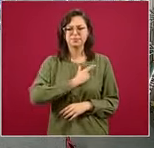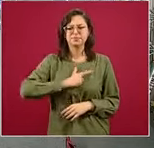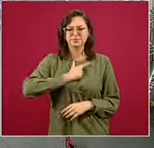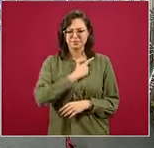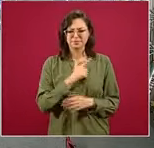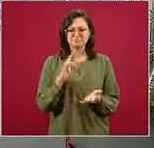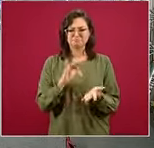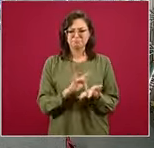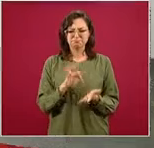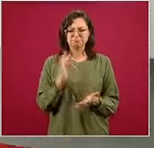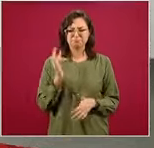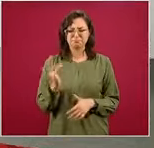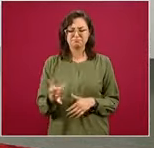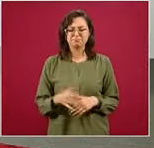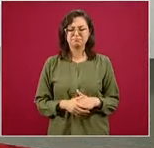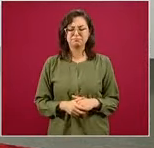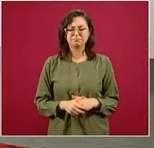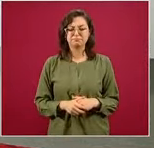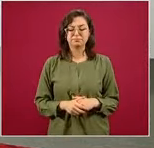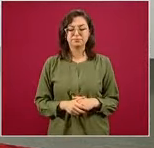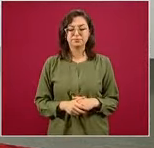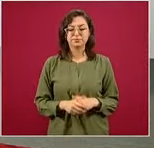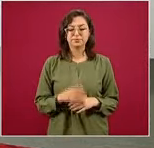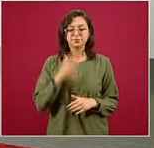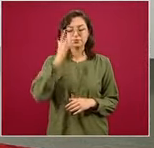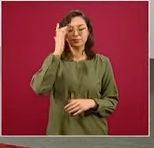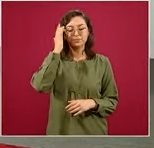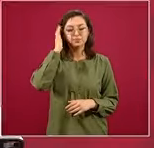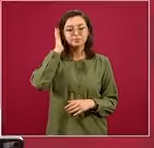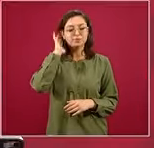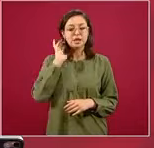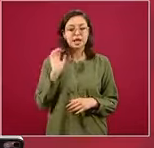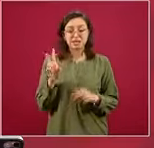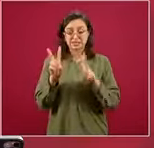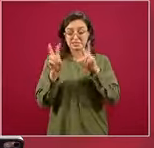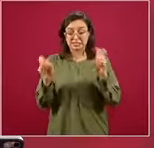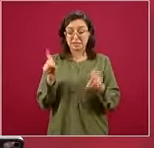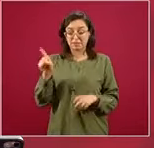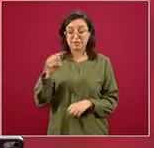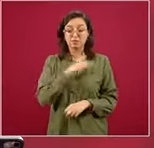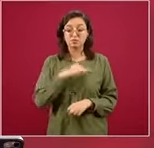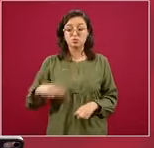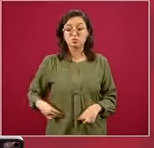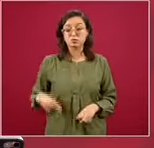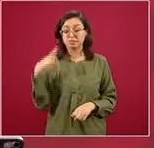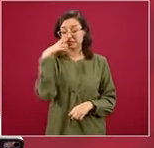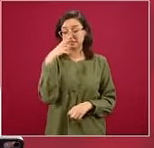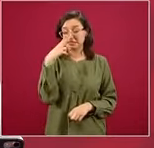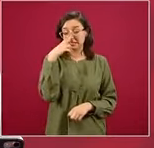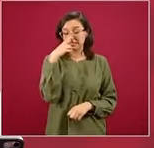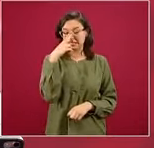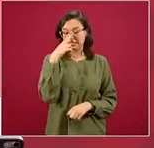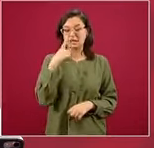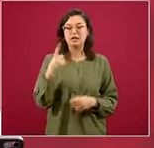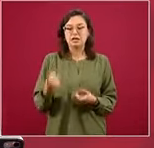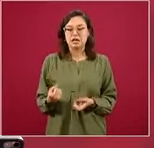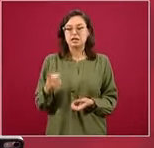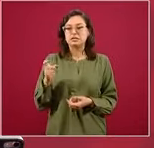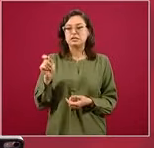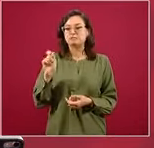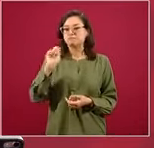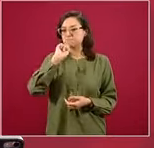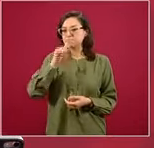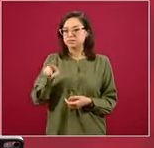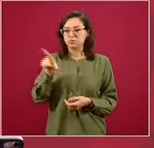gracias. Sobre el caso particular del municipio de Nezahualcóyotl y este diálogo que tiene con el